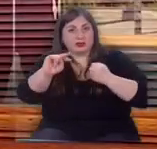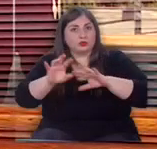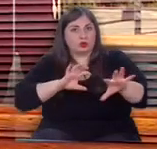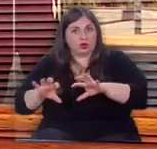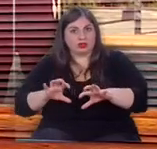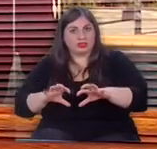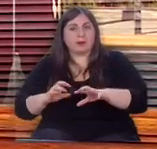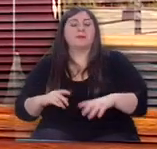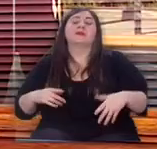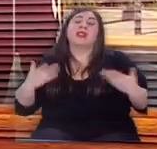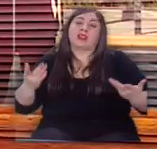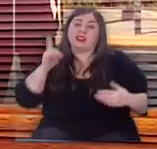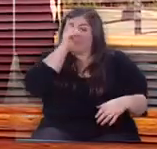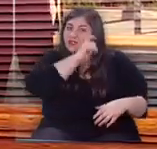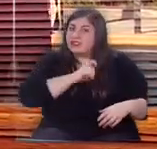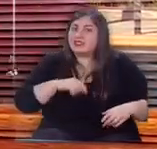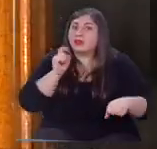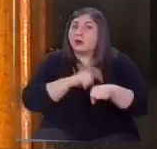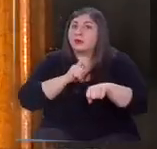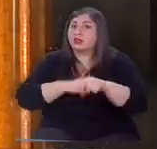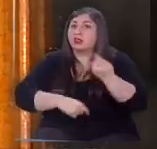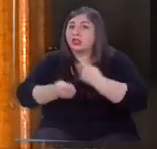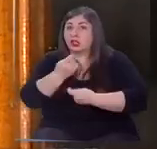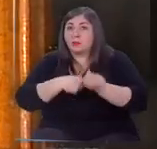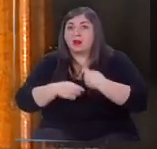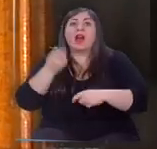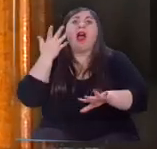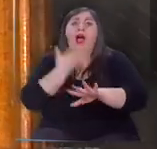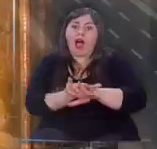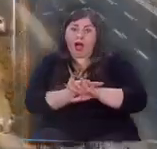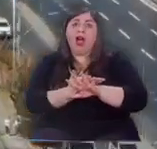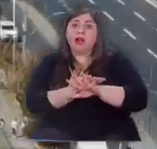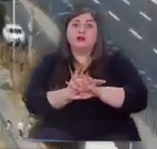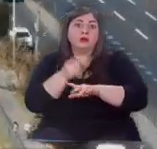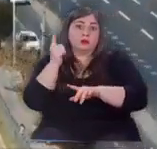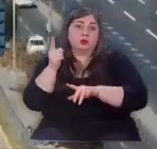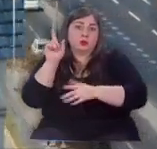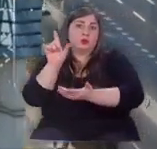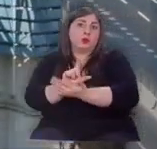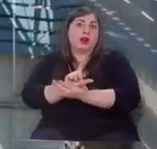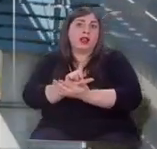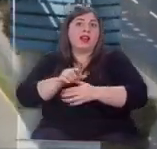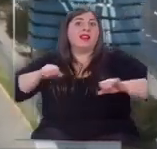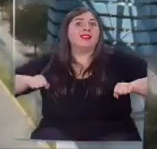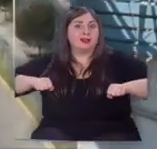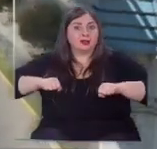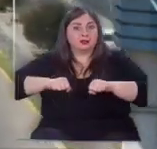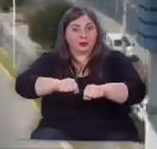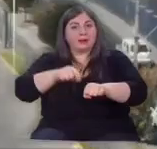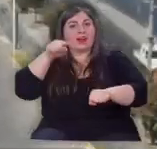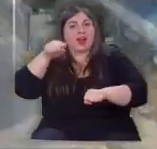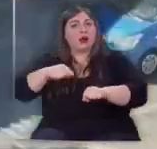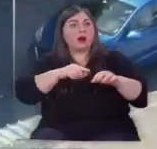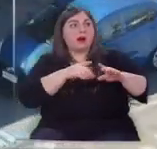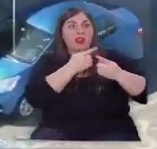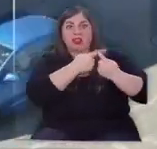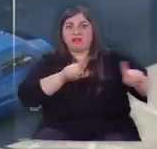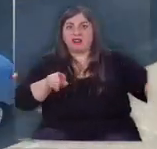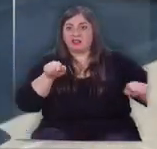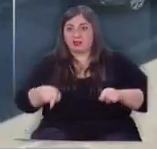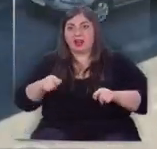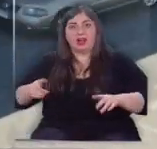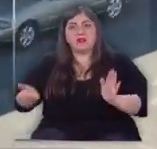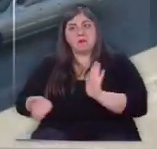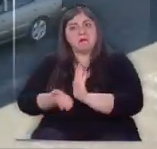A pesar del difícil momento del comercio, hay un sector que saca cuentas más alegres. Hablamos de los supermercados, que según un estudio de